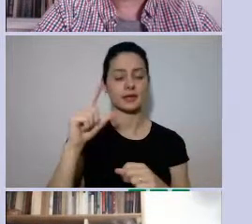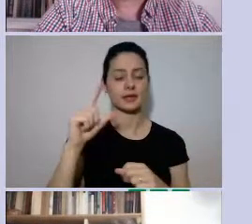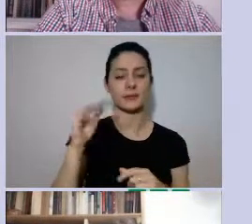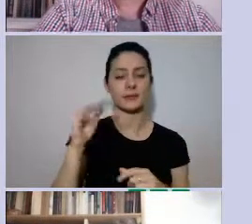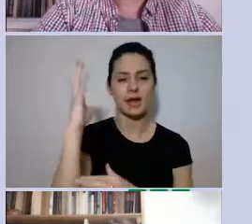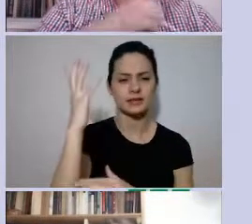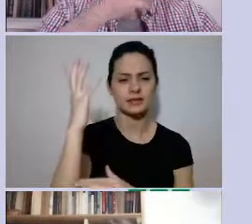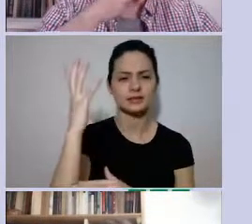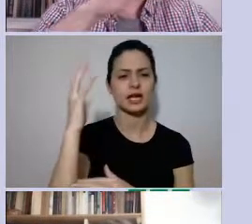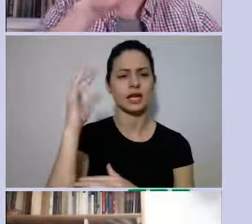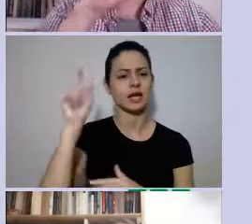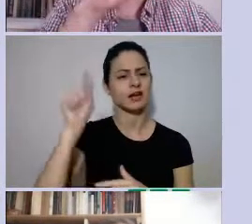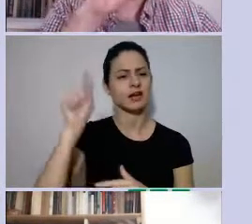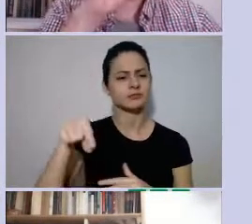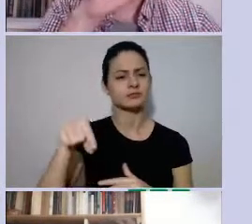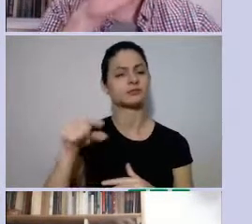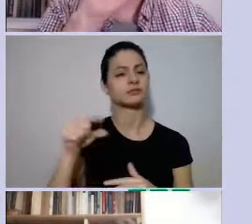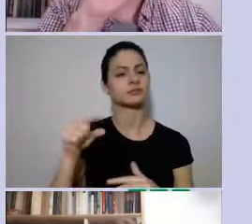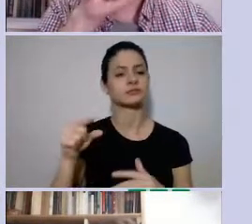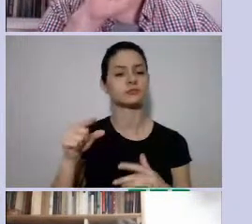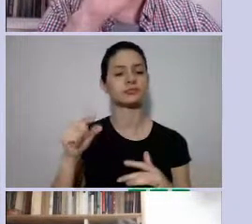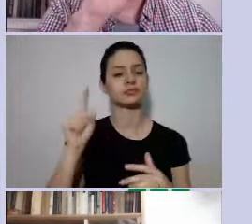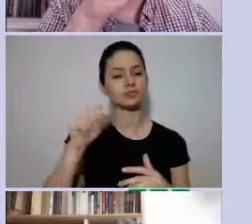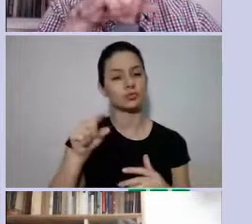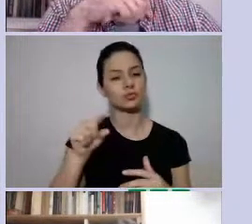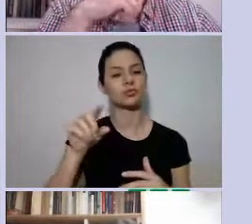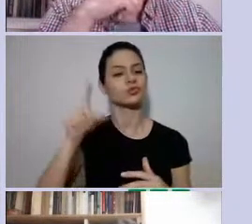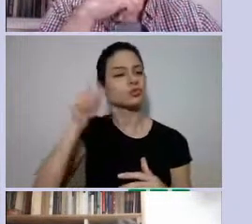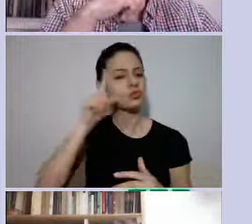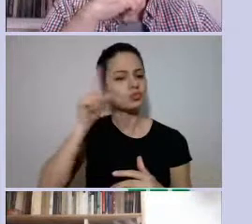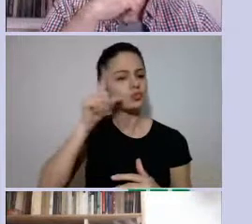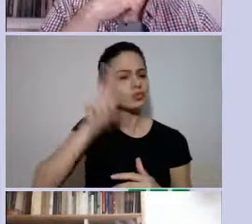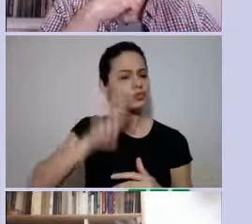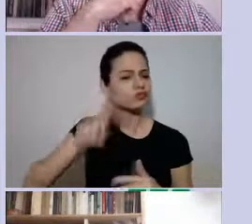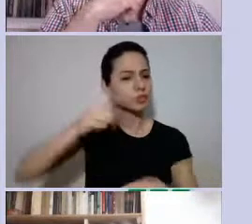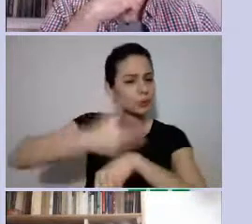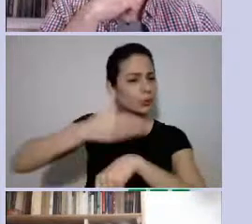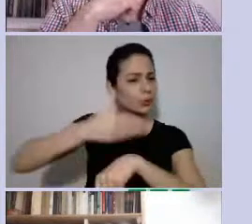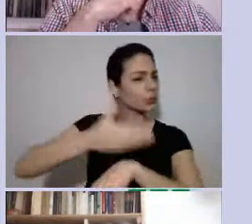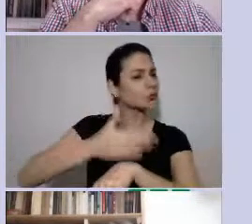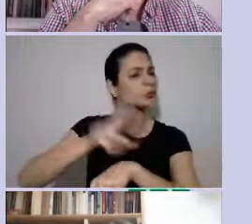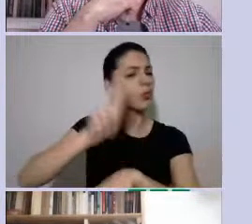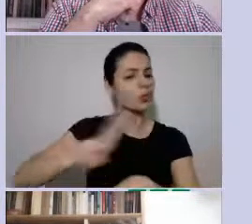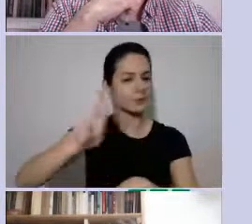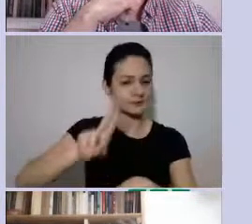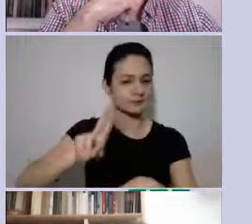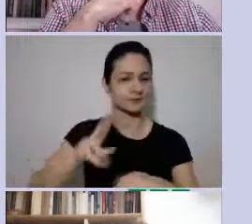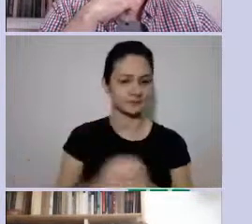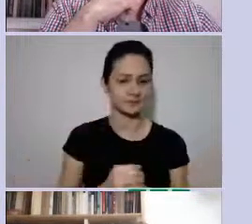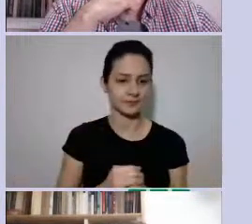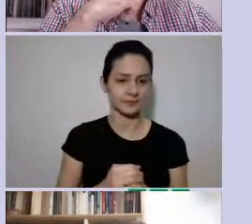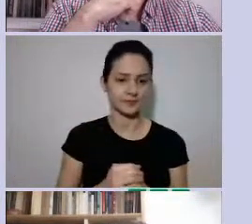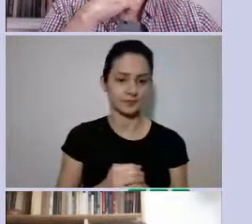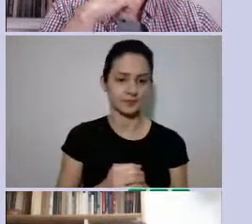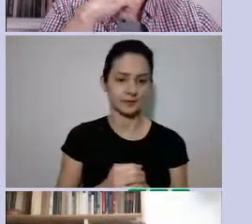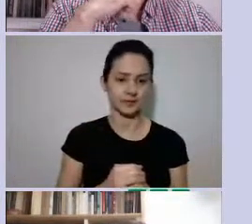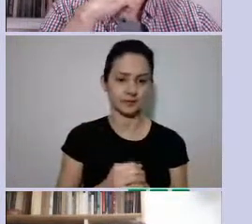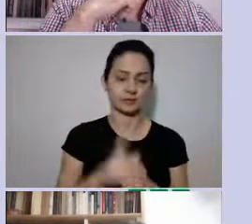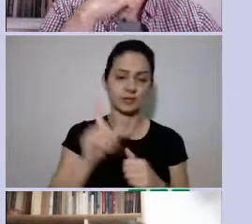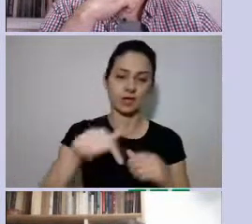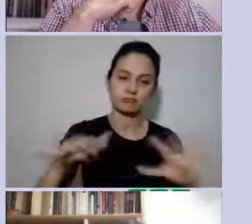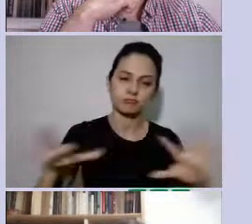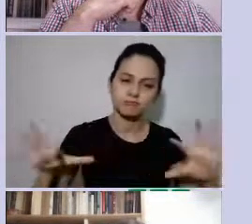se interactúa mucho y cotidianamente, sino que además de este vínculo